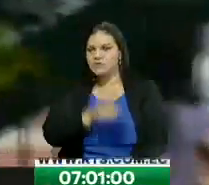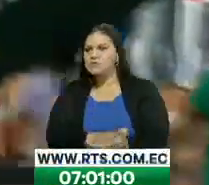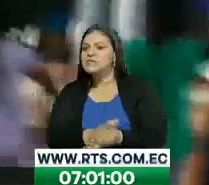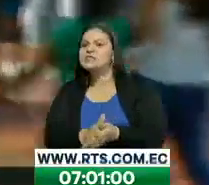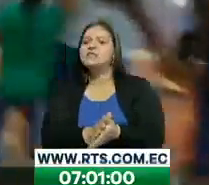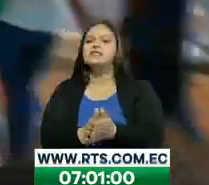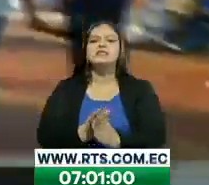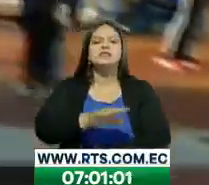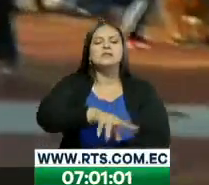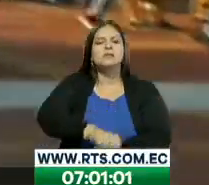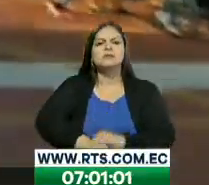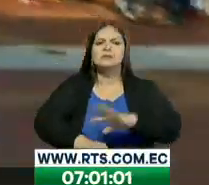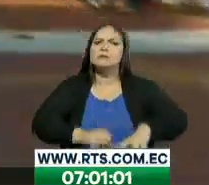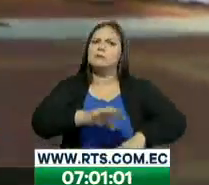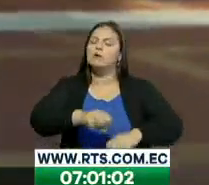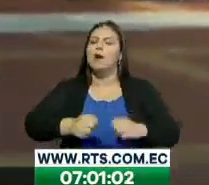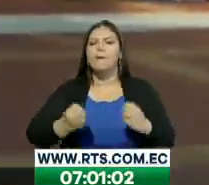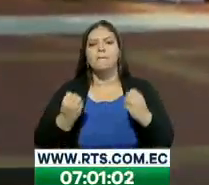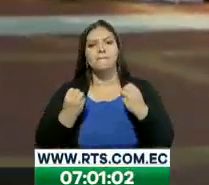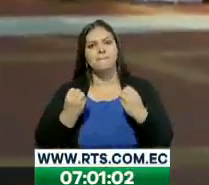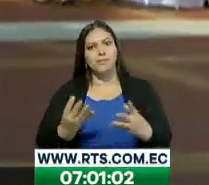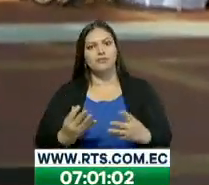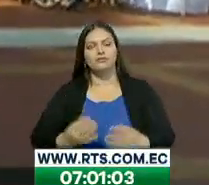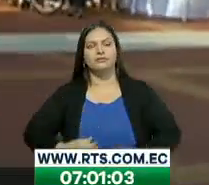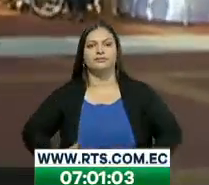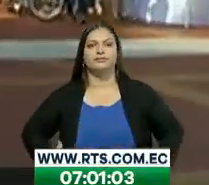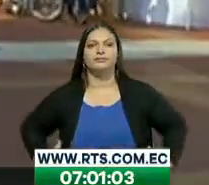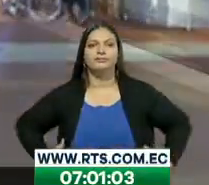podían, informó Charlie Pisa.